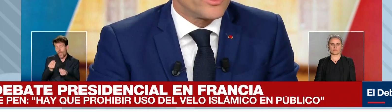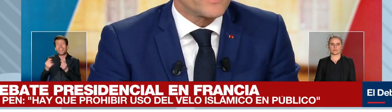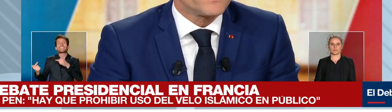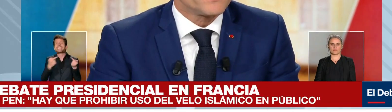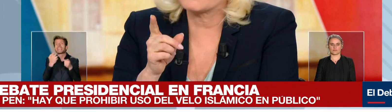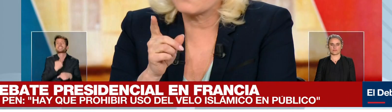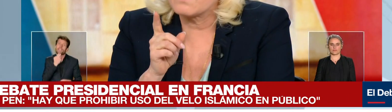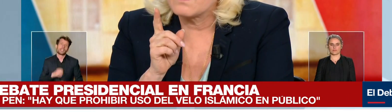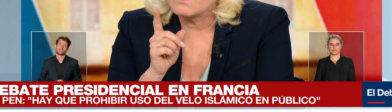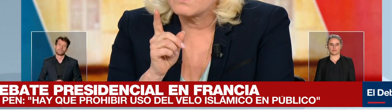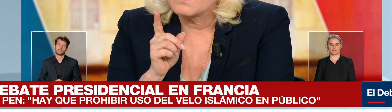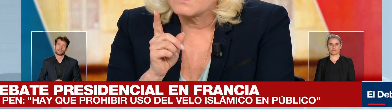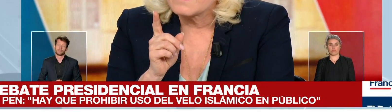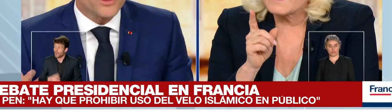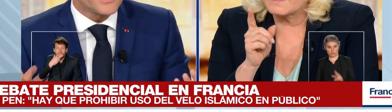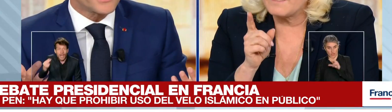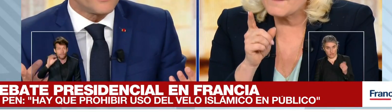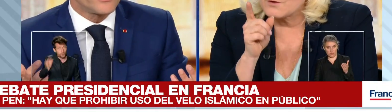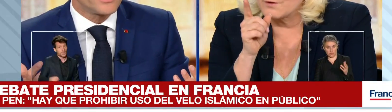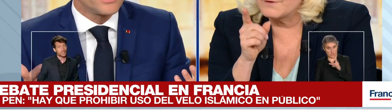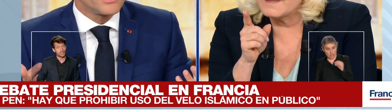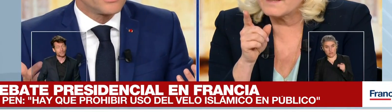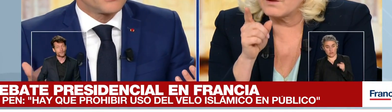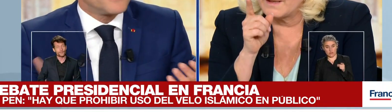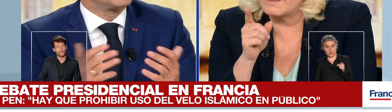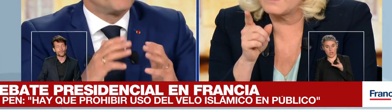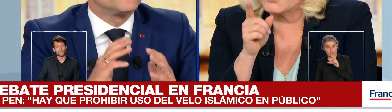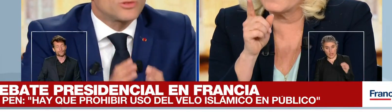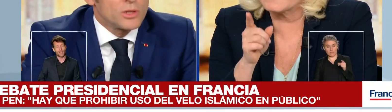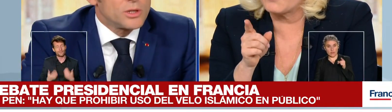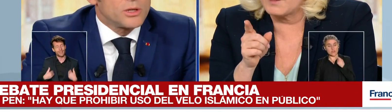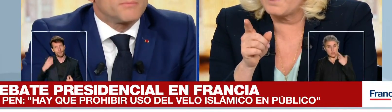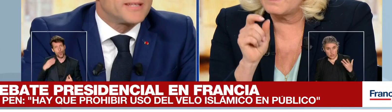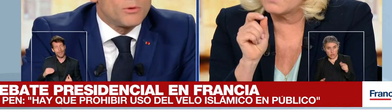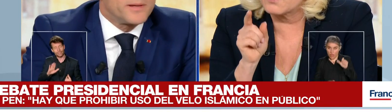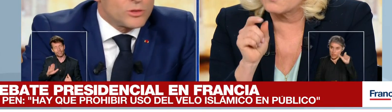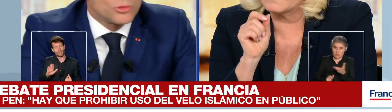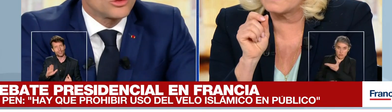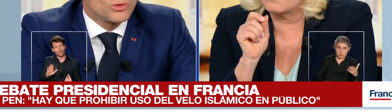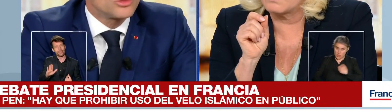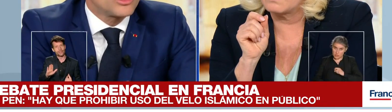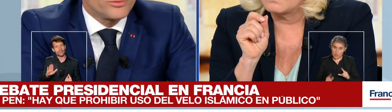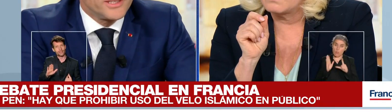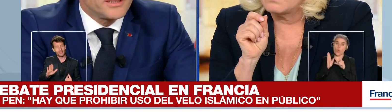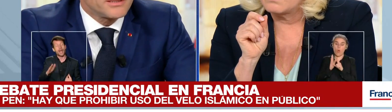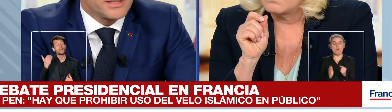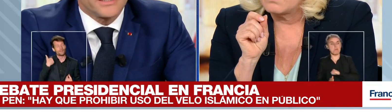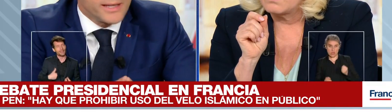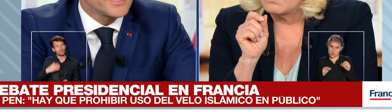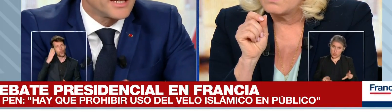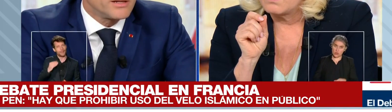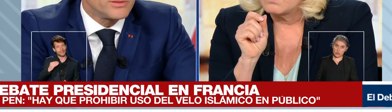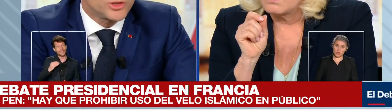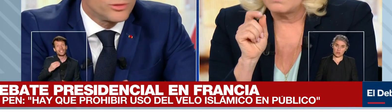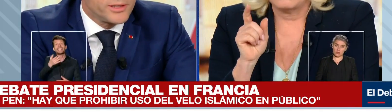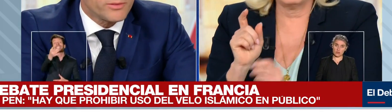porque significa. Eso es grave, porque lo que usted está proponiendo. Es grave, porque lo que usted está diciendo es que en realidad la gente no aceptaría su ley. Lo que usted